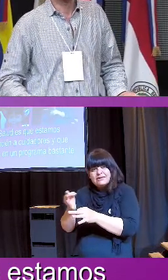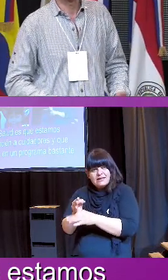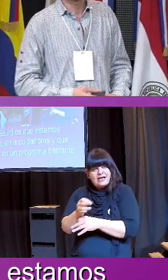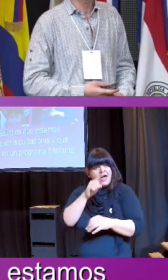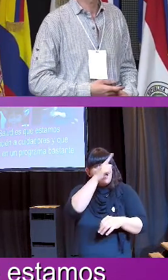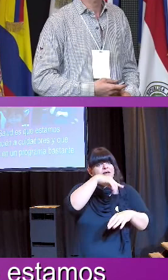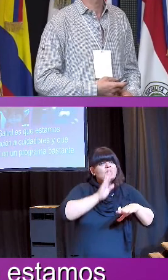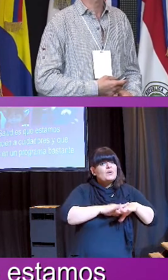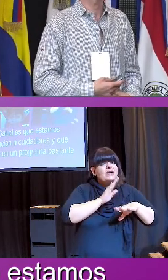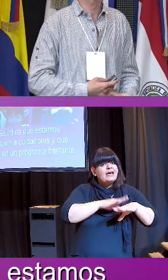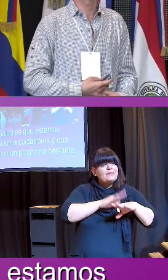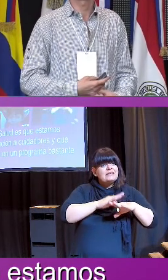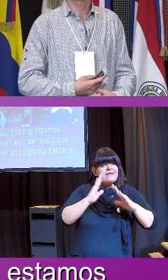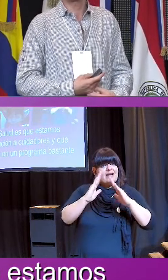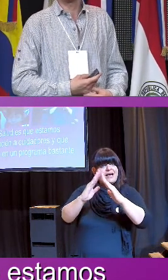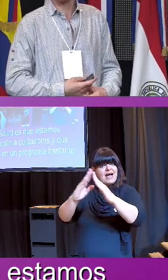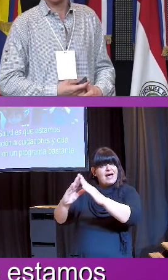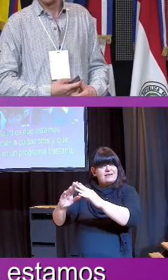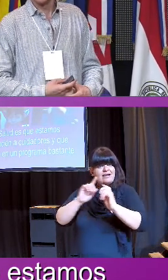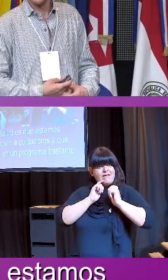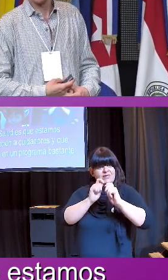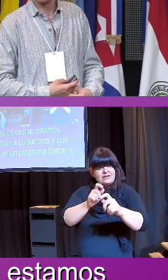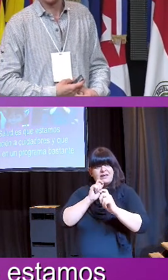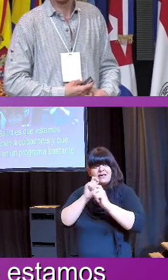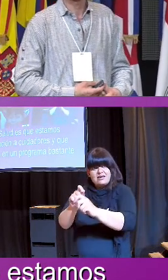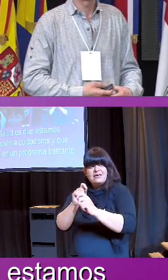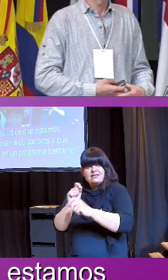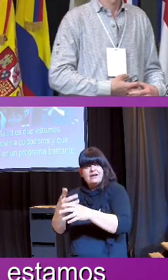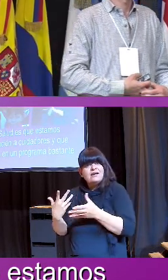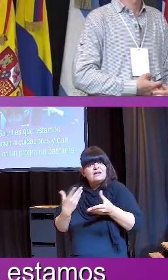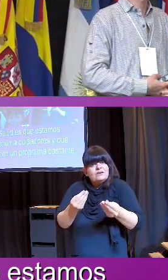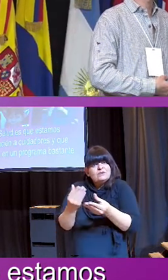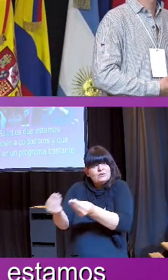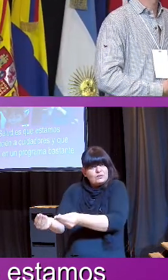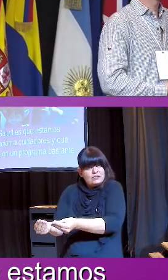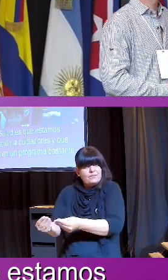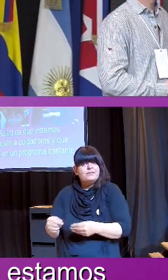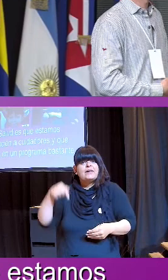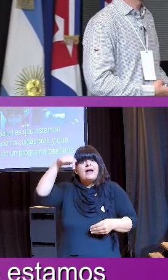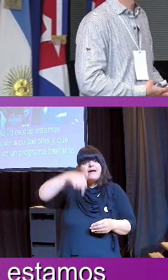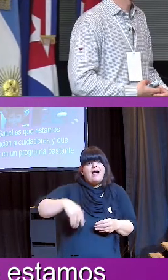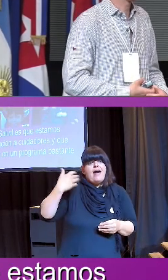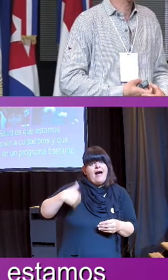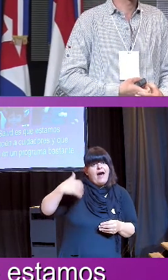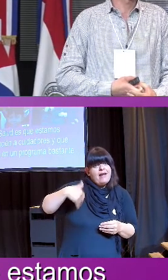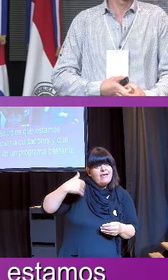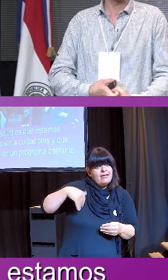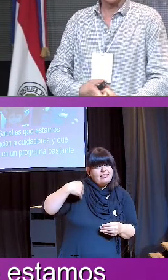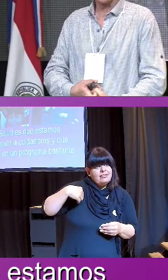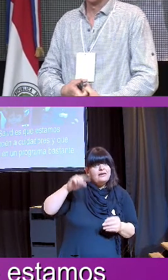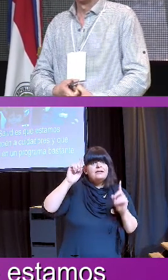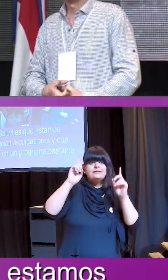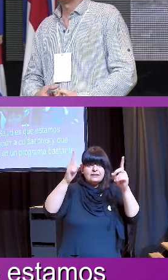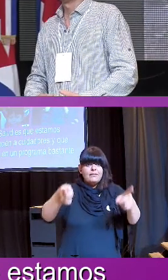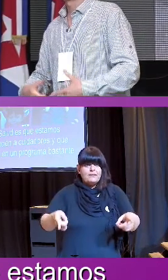En Argentina lo estamos haciendo en los centros de primera infancia, ¿sí? Con padres de chicos que tienen algún desafío en el desarrollo o